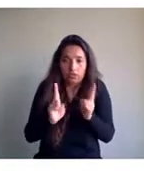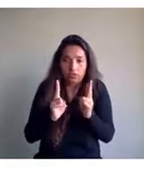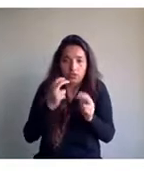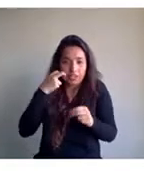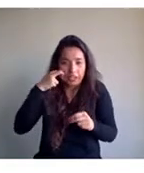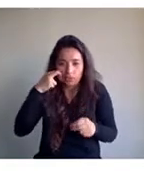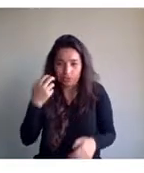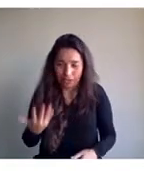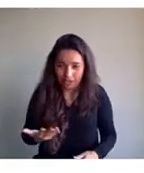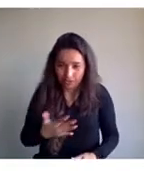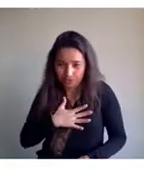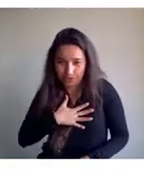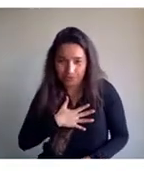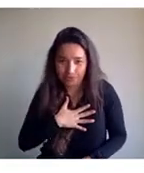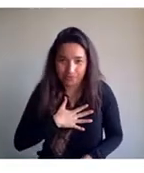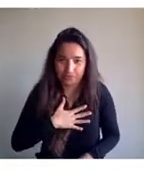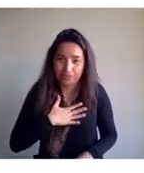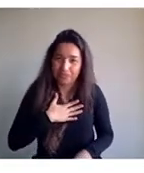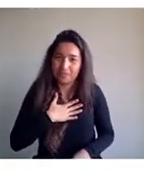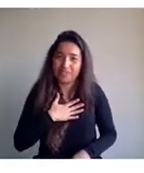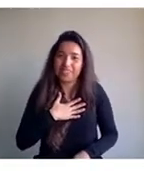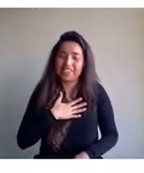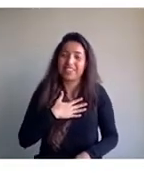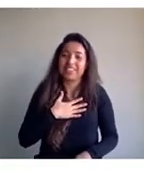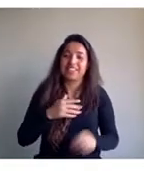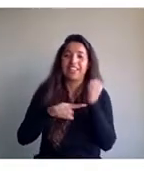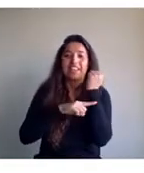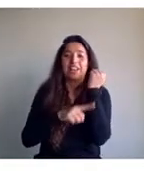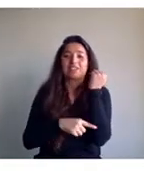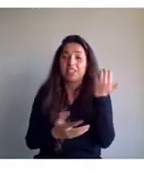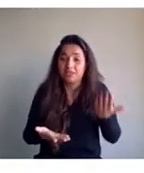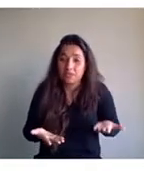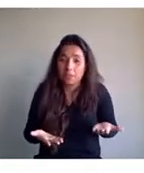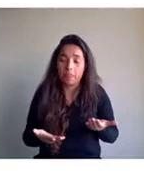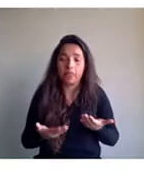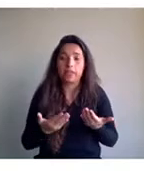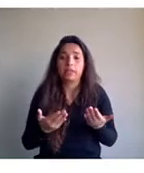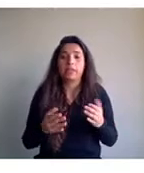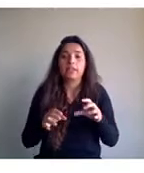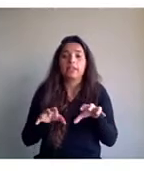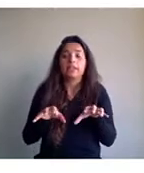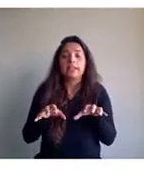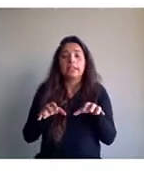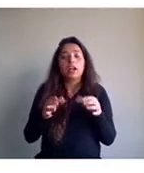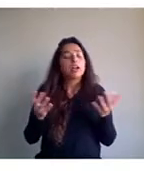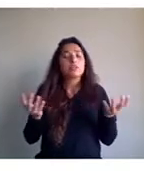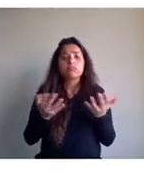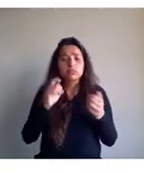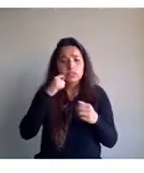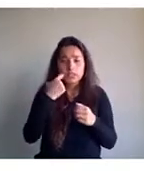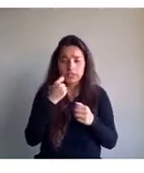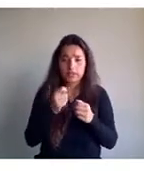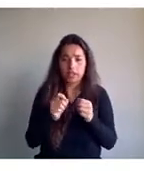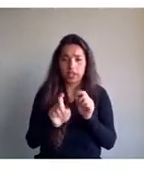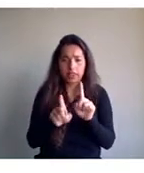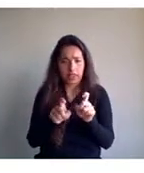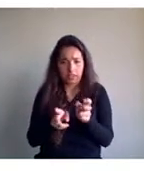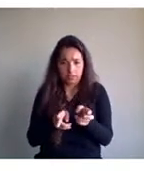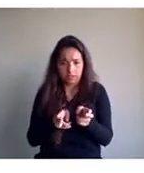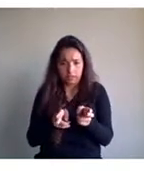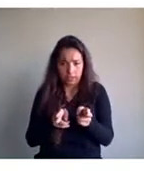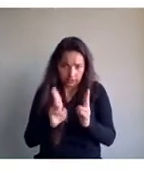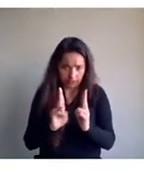razón de ser de mi cargo en colombia el ejercicio de los derechos no es sólo tener digámoslo así un espacio de libertades